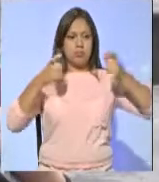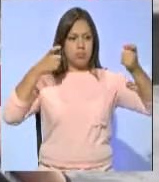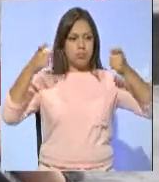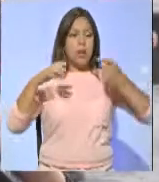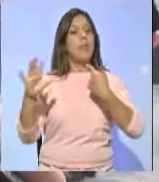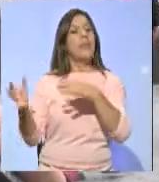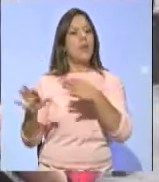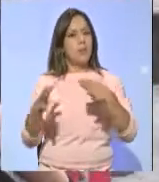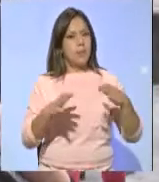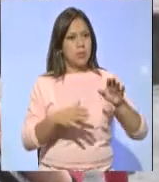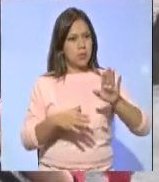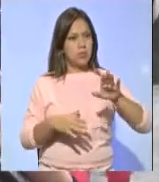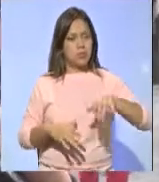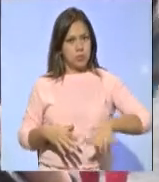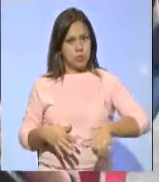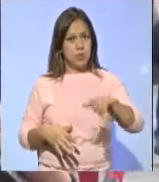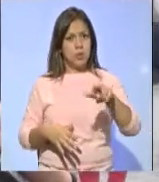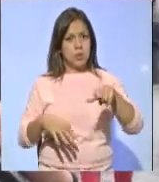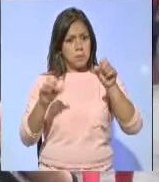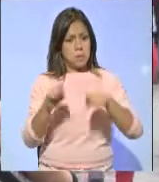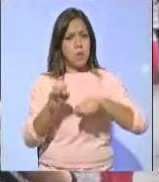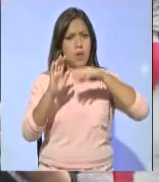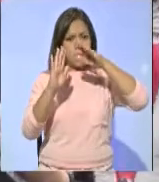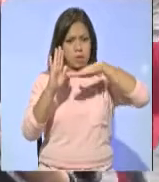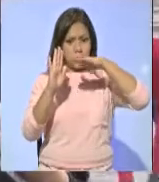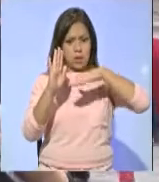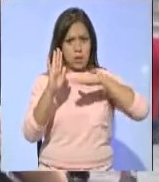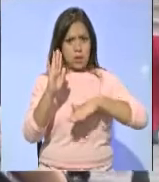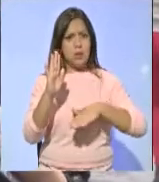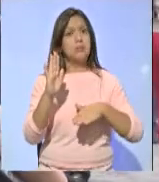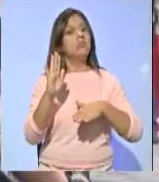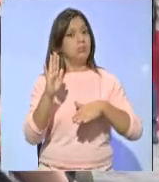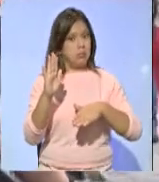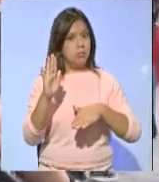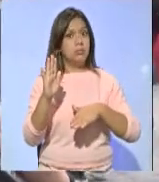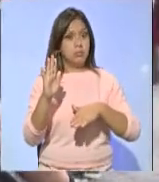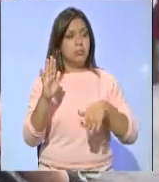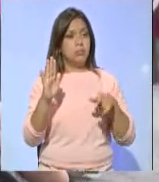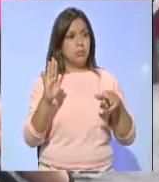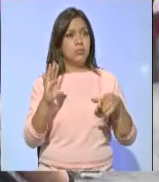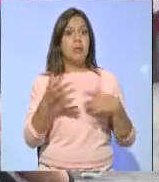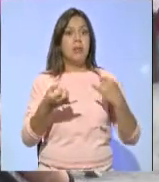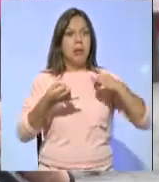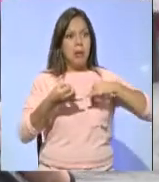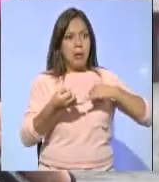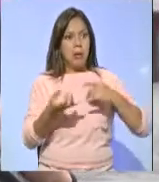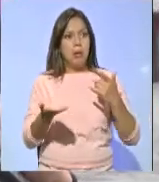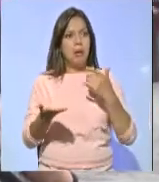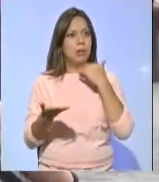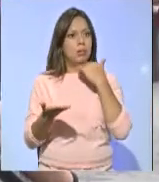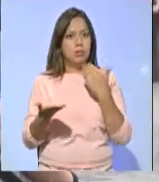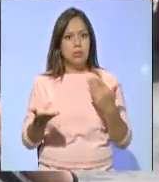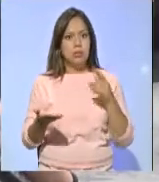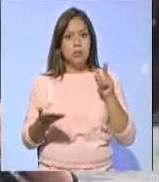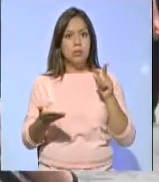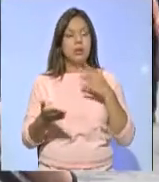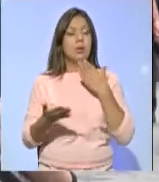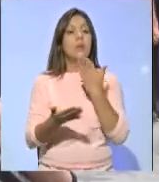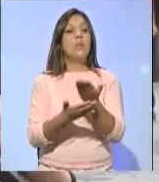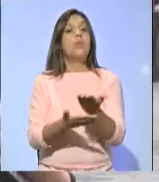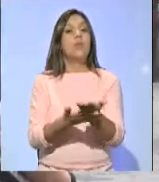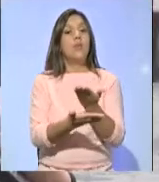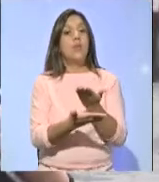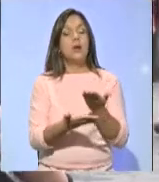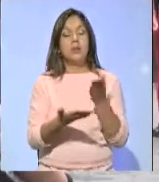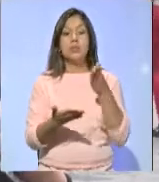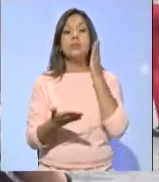tratamiento adecuado, permanente, puede disminuir la virulencia de este y evitar transmitir, como en este caso nosotros estamos proponiendo, que la madre que tenga